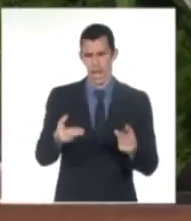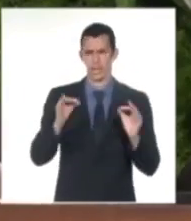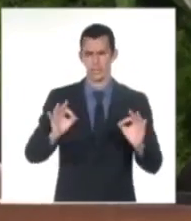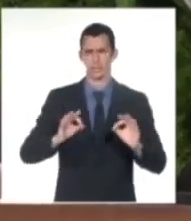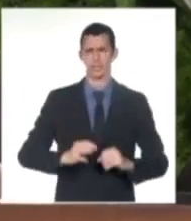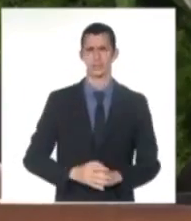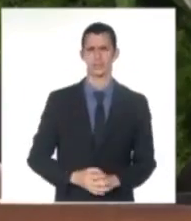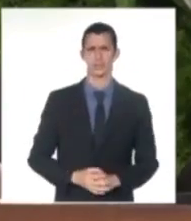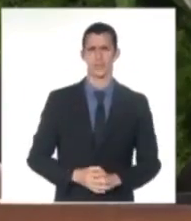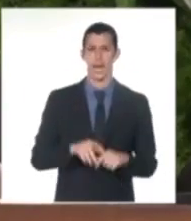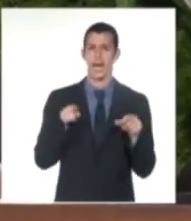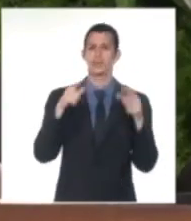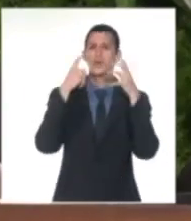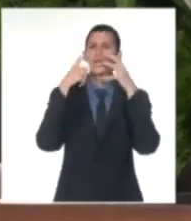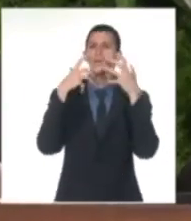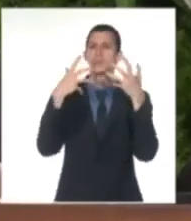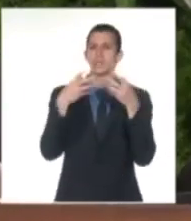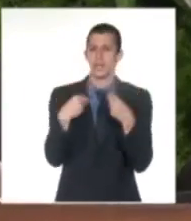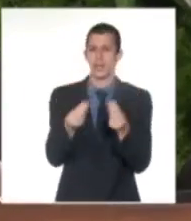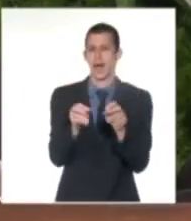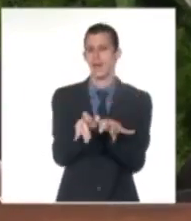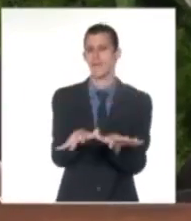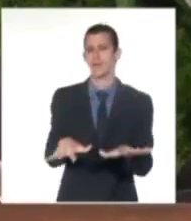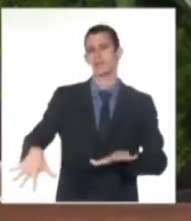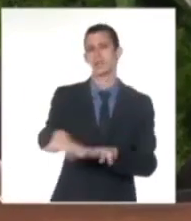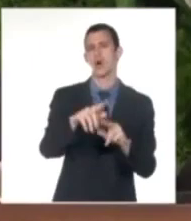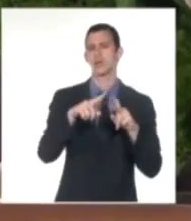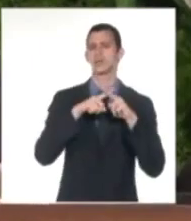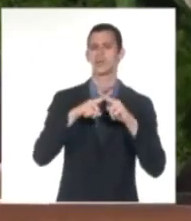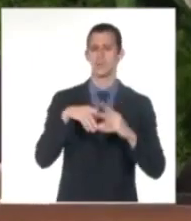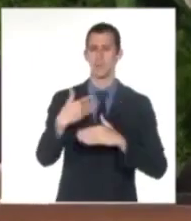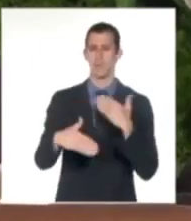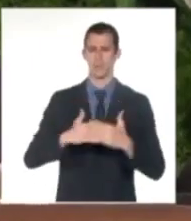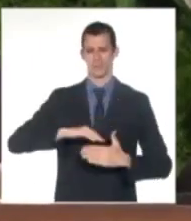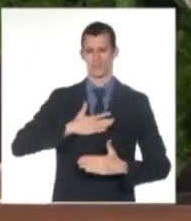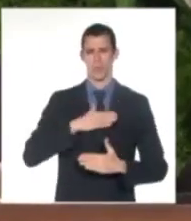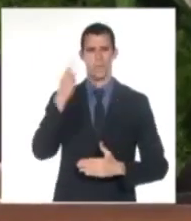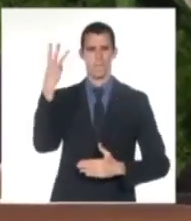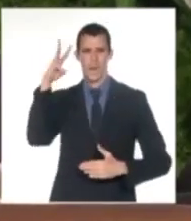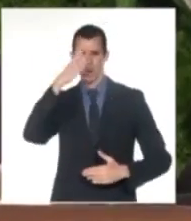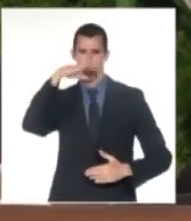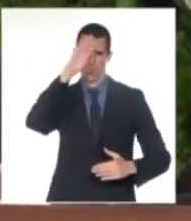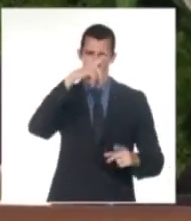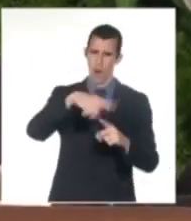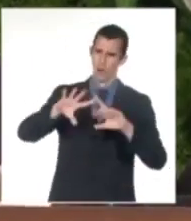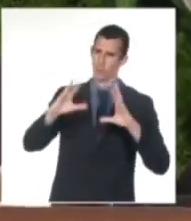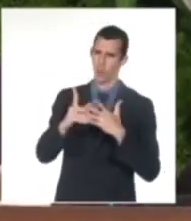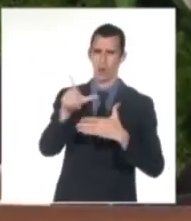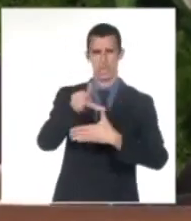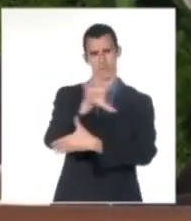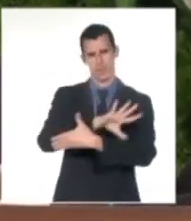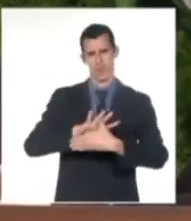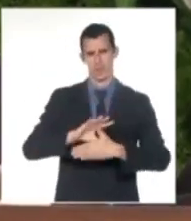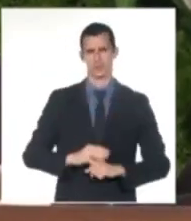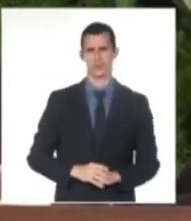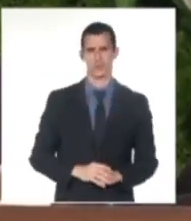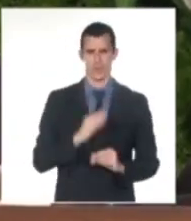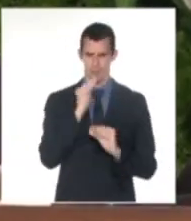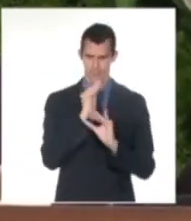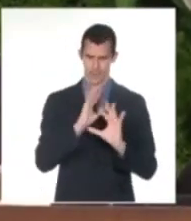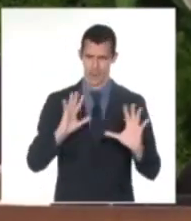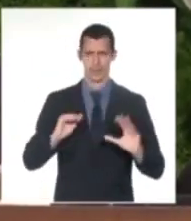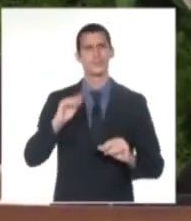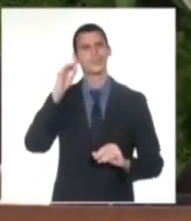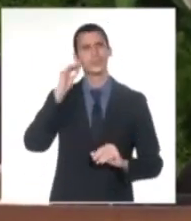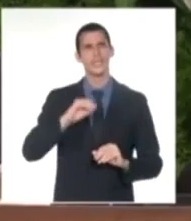de acuerdo con las propuestas de facilitar y ampliar el intercambio de bienes. Deseo añadir que además de la eliminación